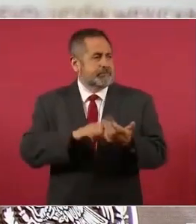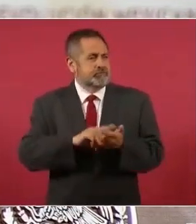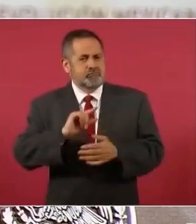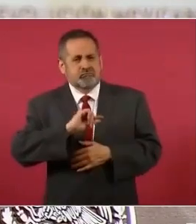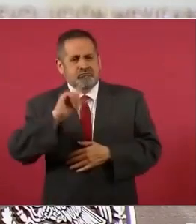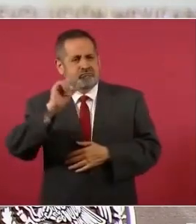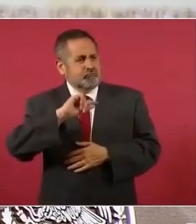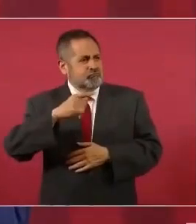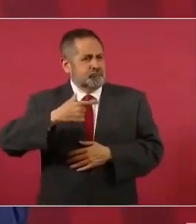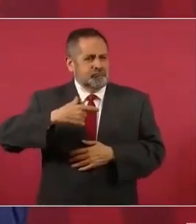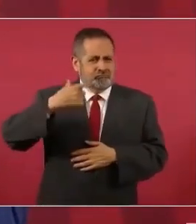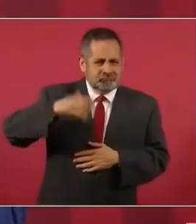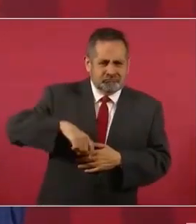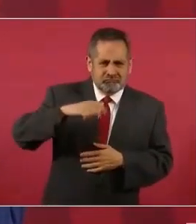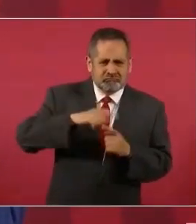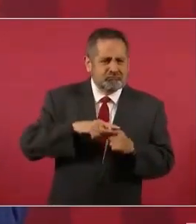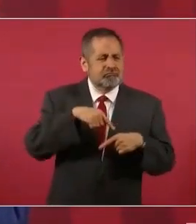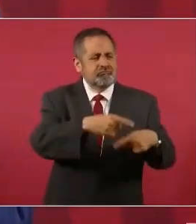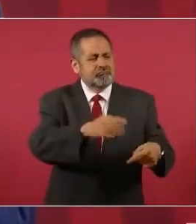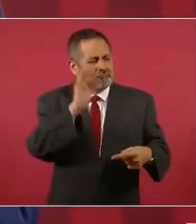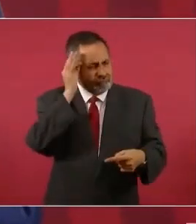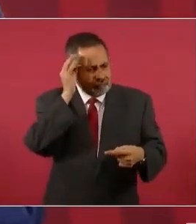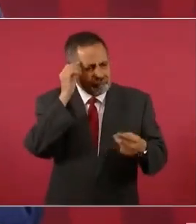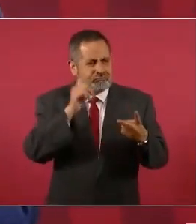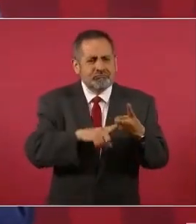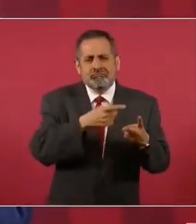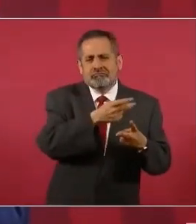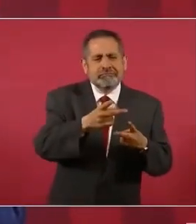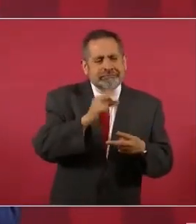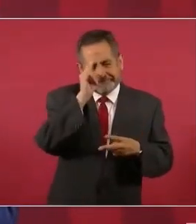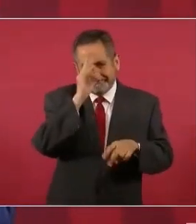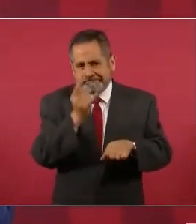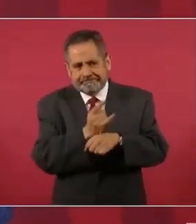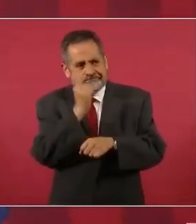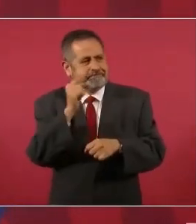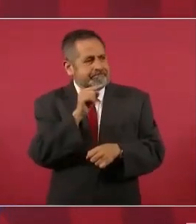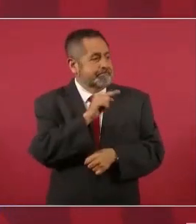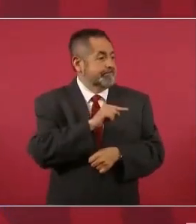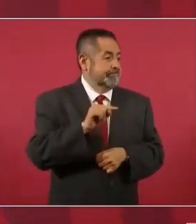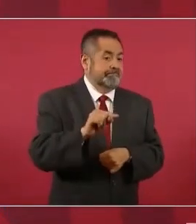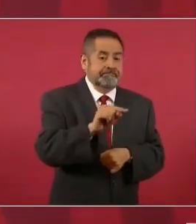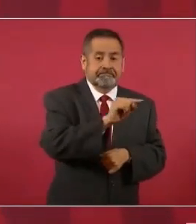potentados, voceros, intelectuales orgánicos,